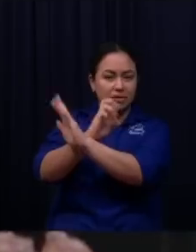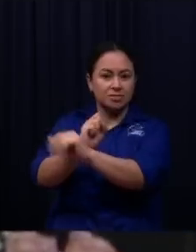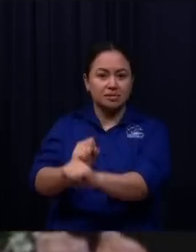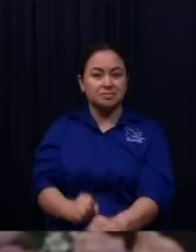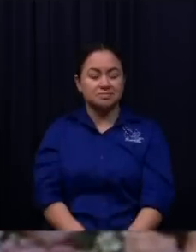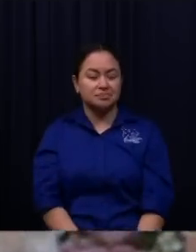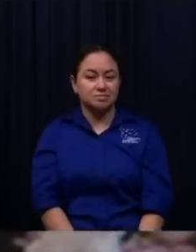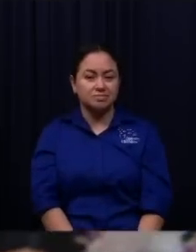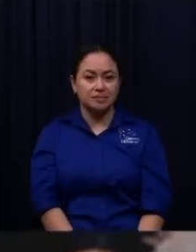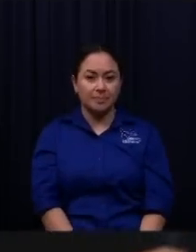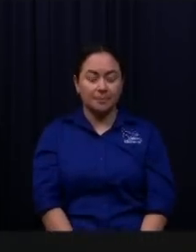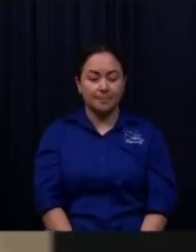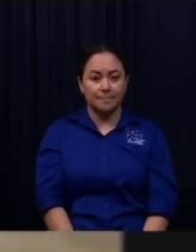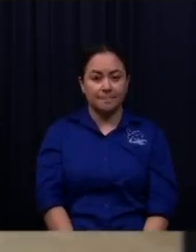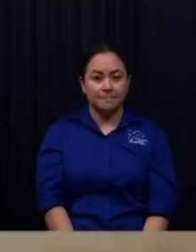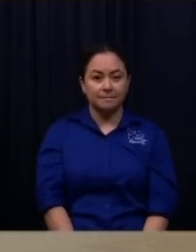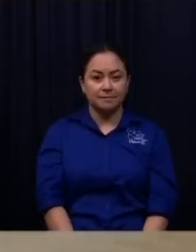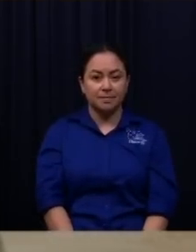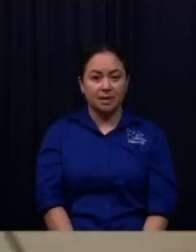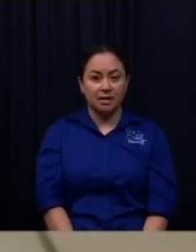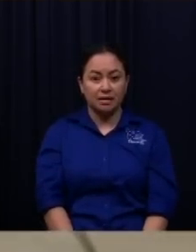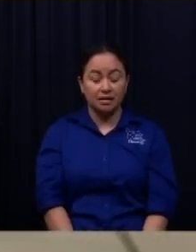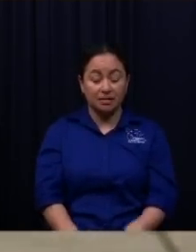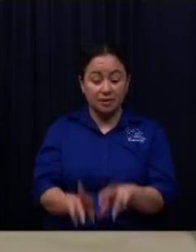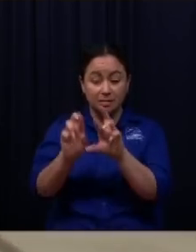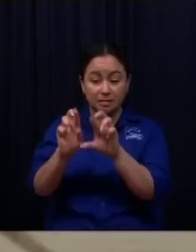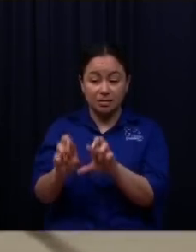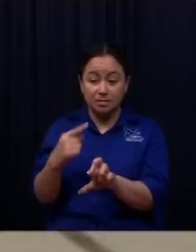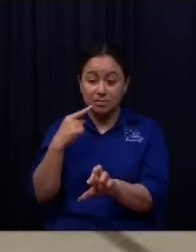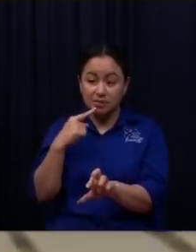esas cosas, para no amargarme.